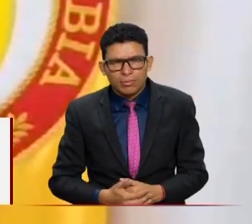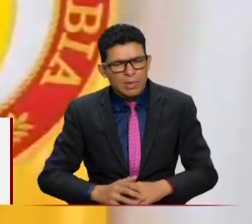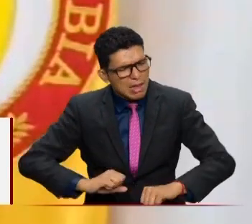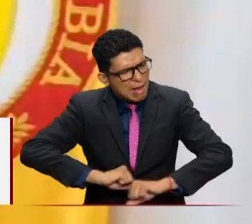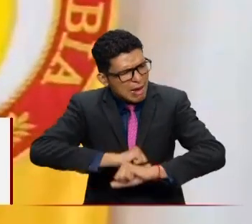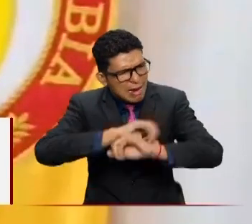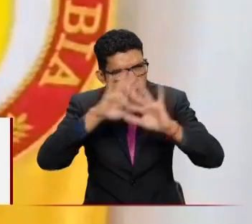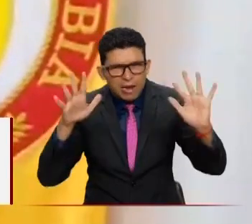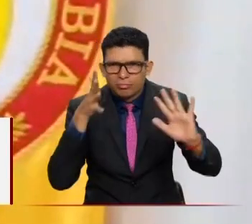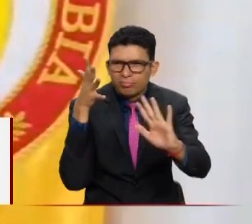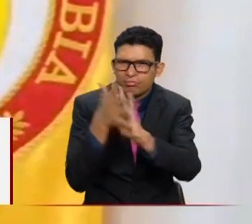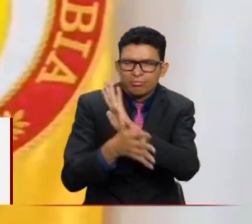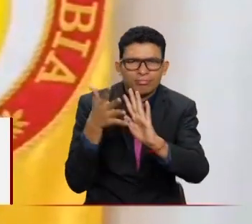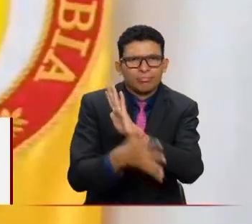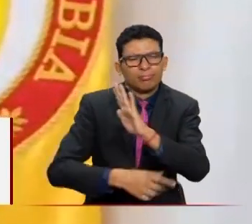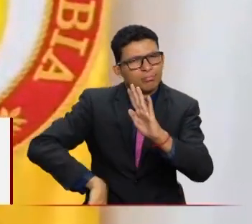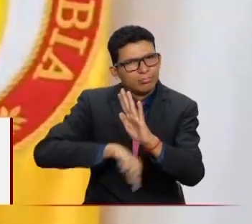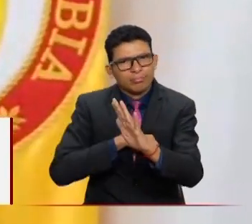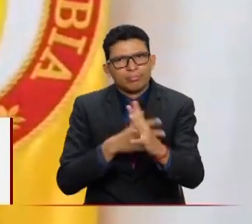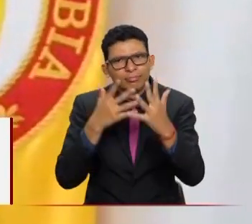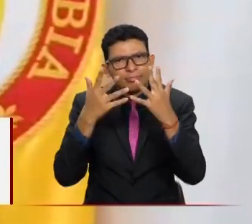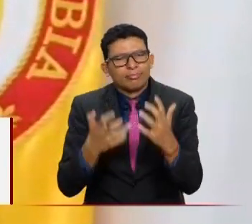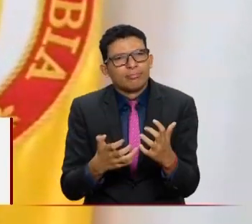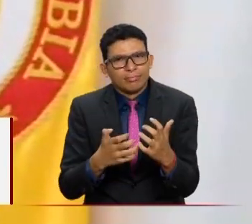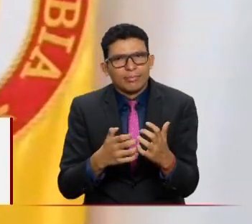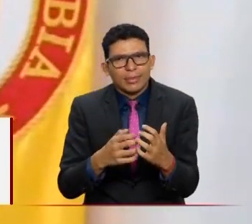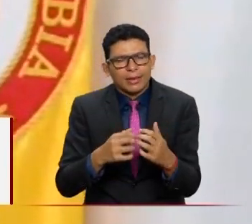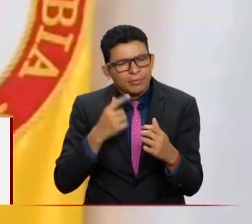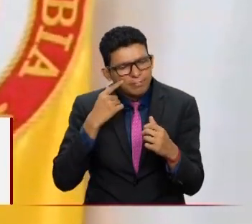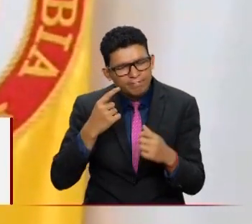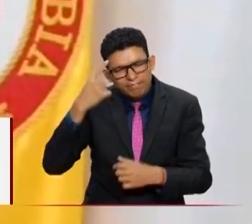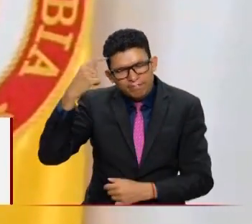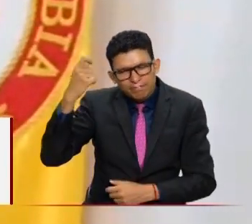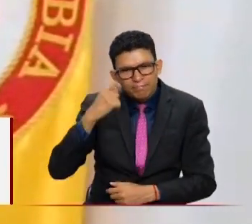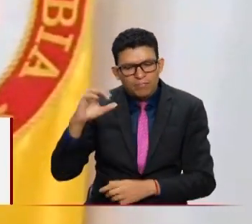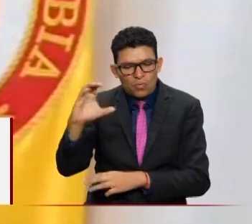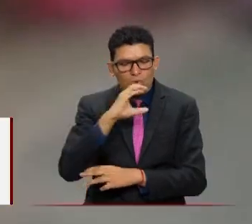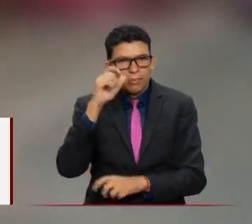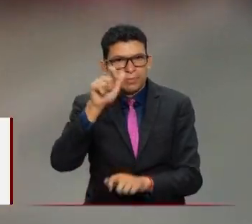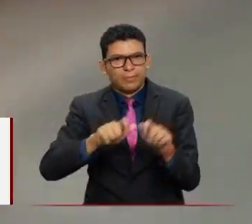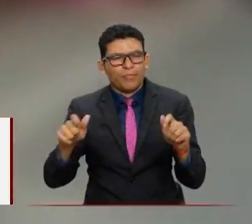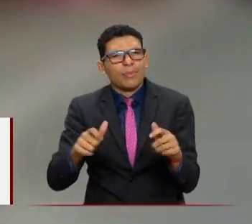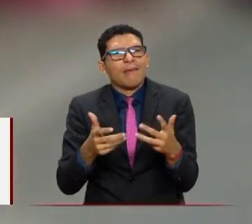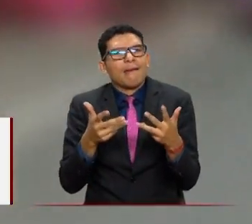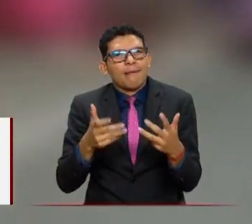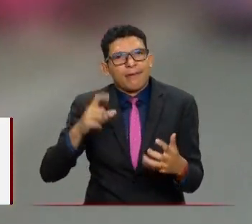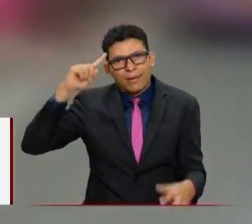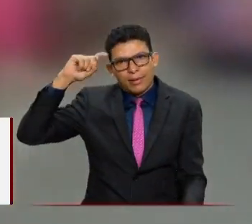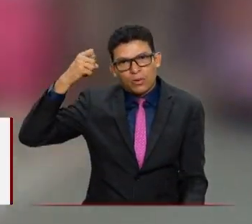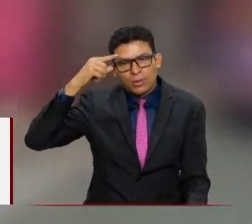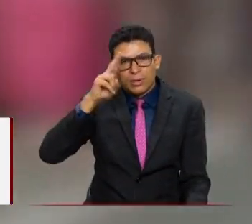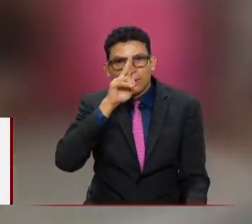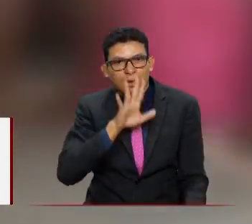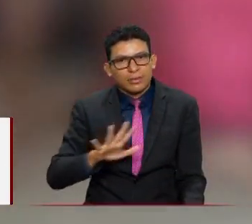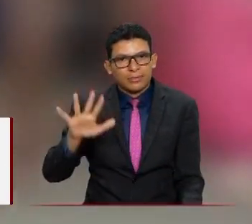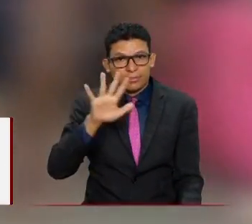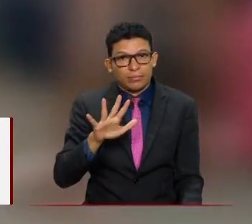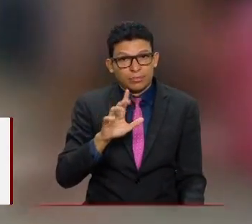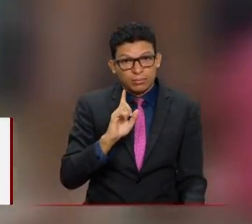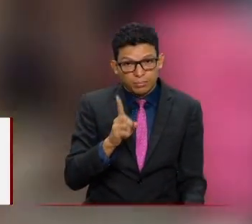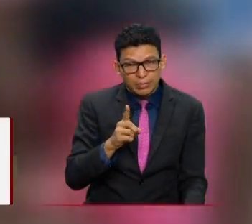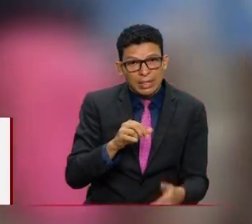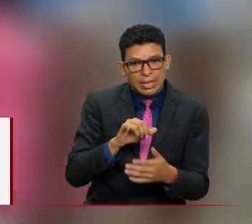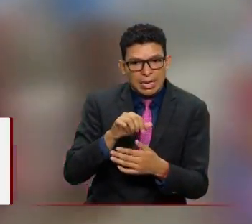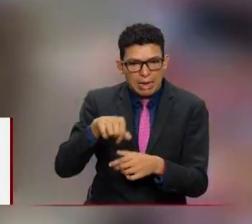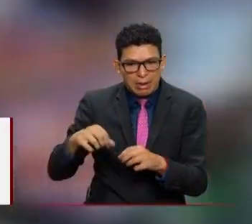que hemos dejado y que queremos que quede en la retina de los colombianos es que queremos que el gobierno nacional llegue al territorio, que llegue al municipio de